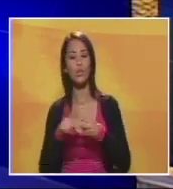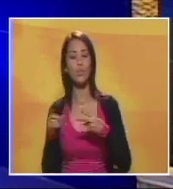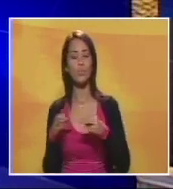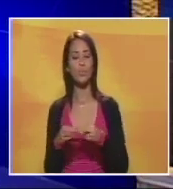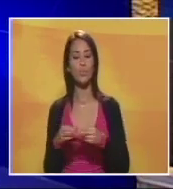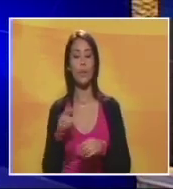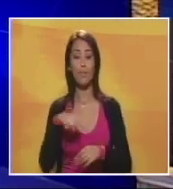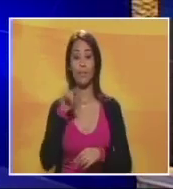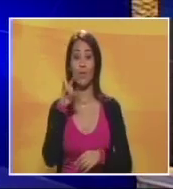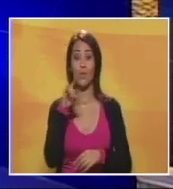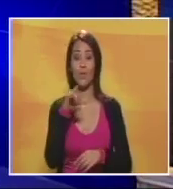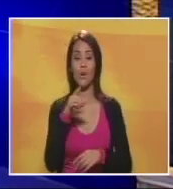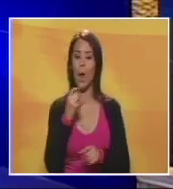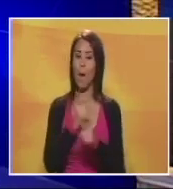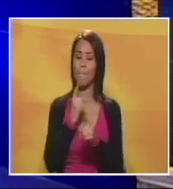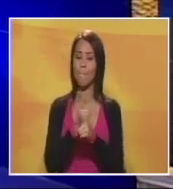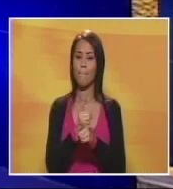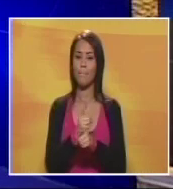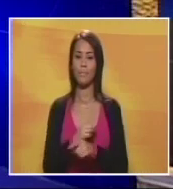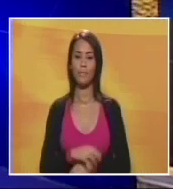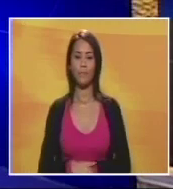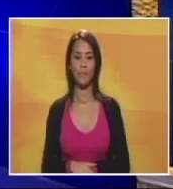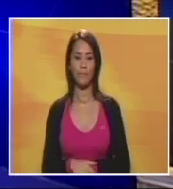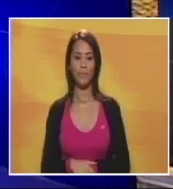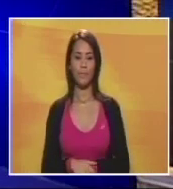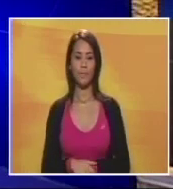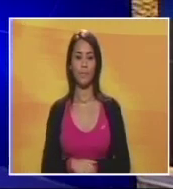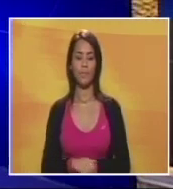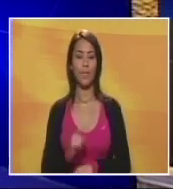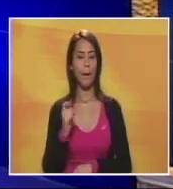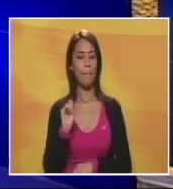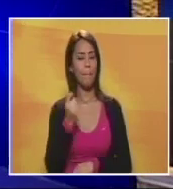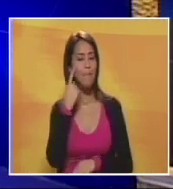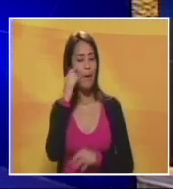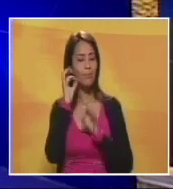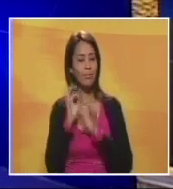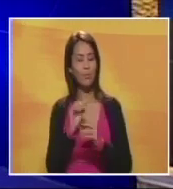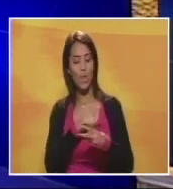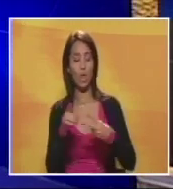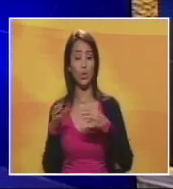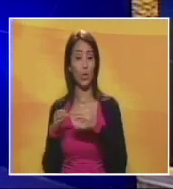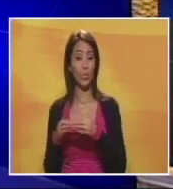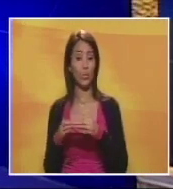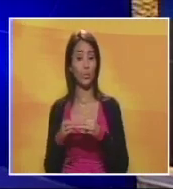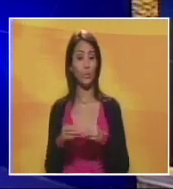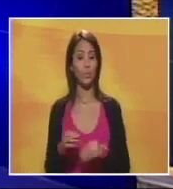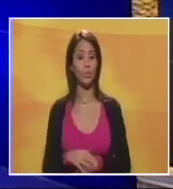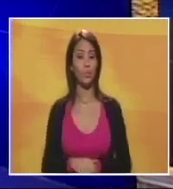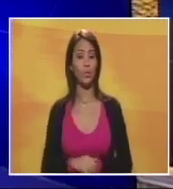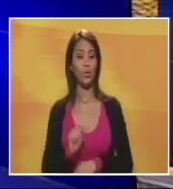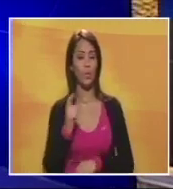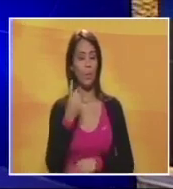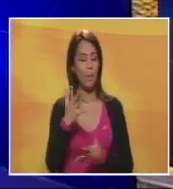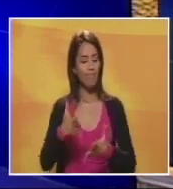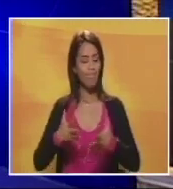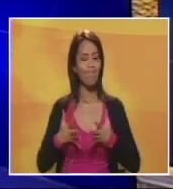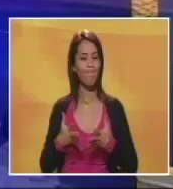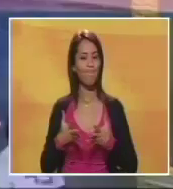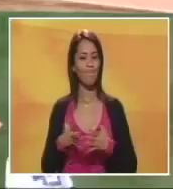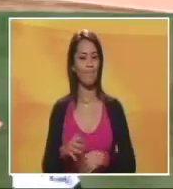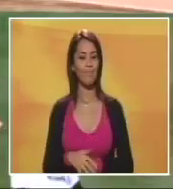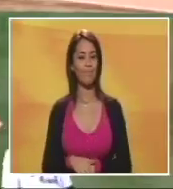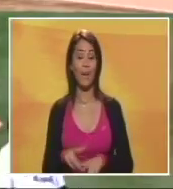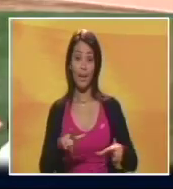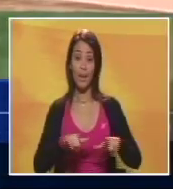compromisos de este lunes. En el caso de los bengalíes, el primer logro de la temporada, y en el caso de los tejanos, su primer triunfo en